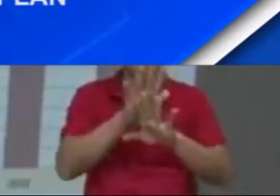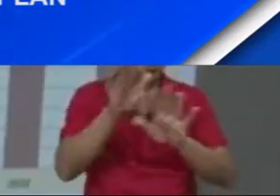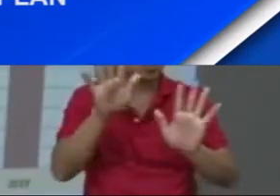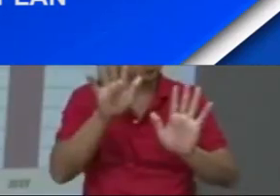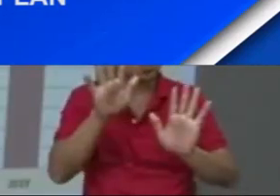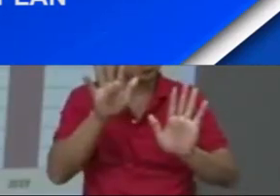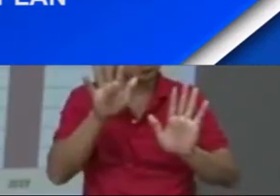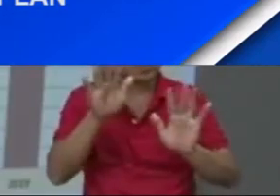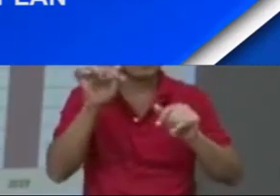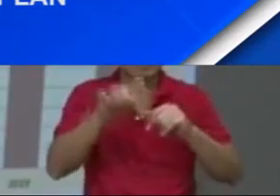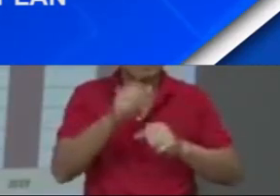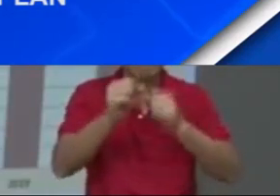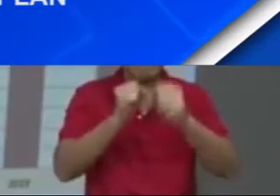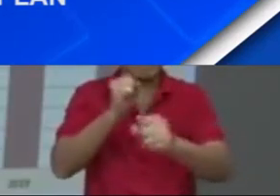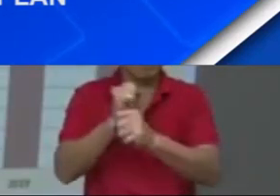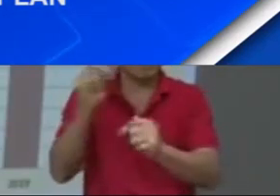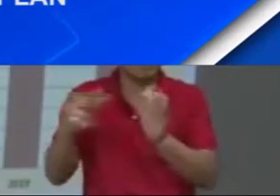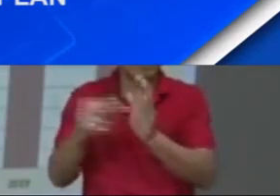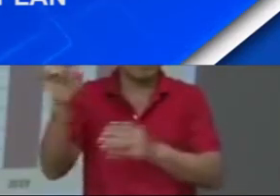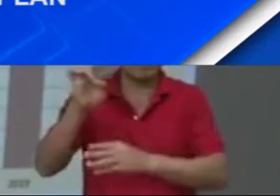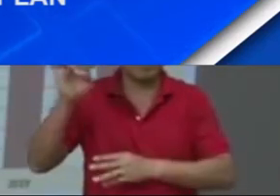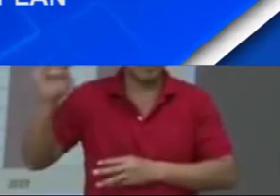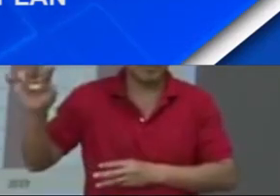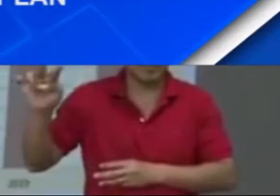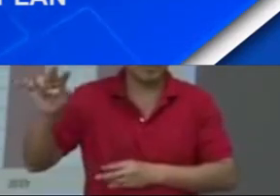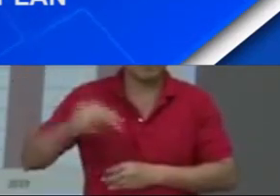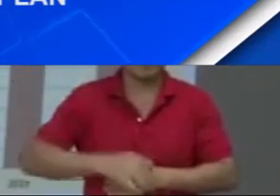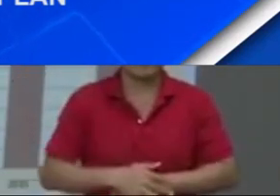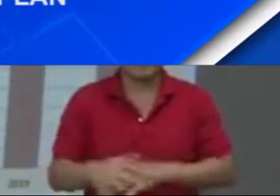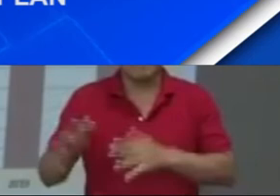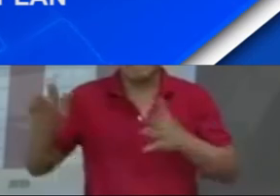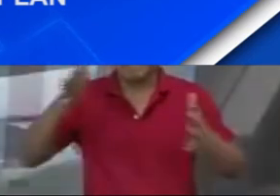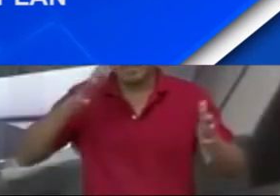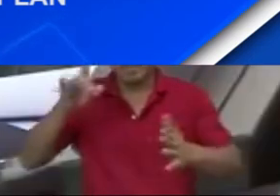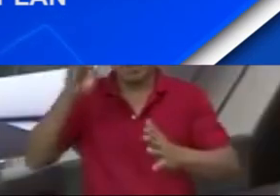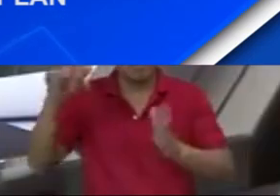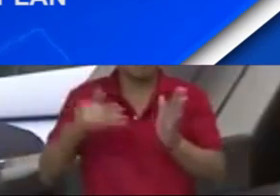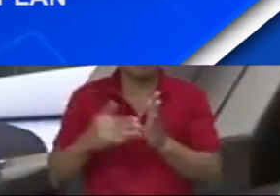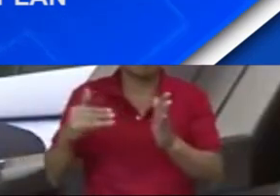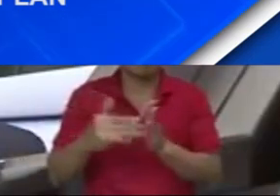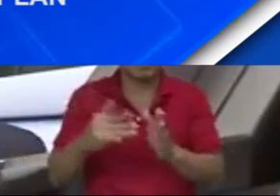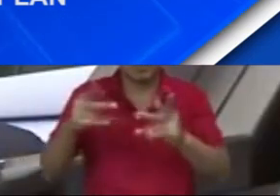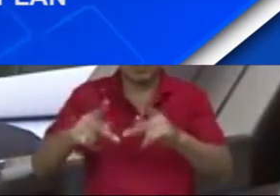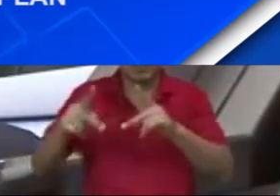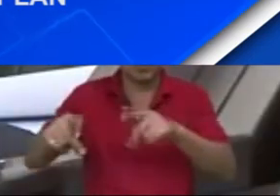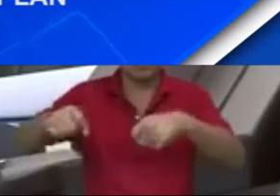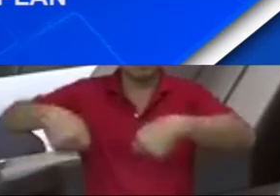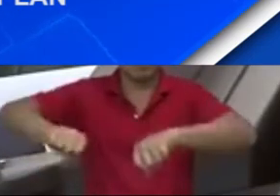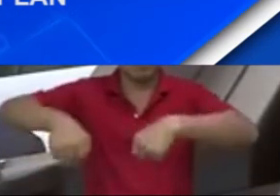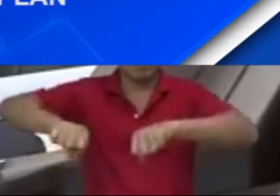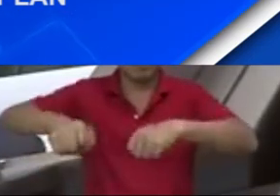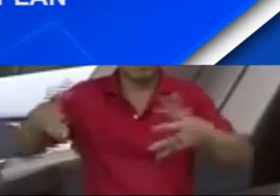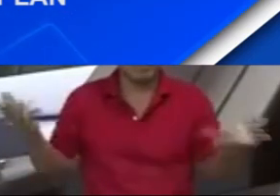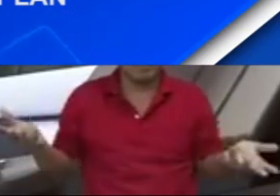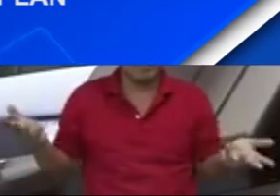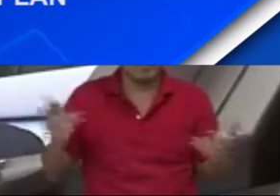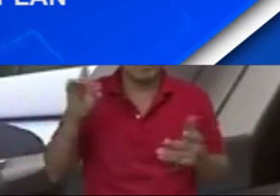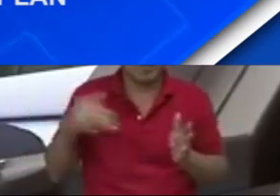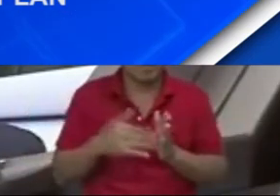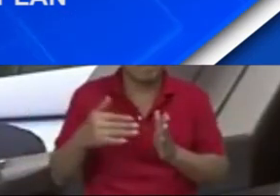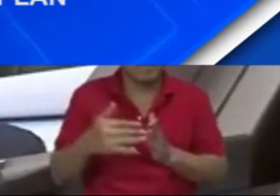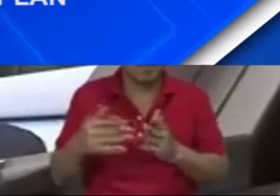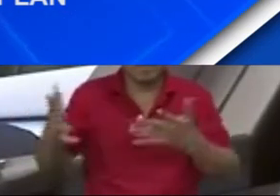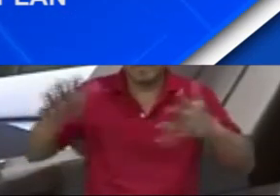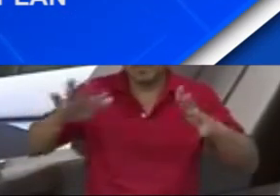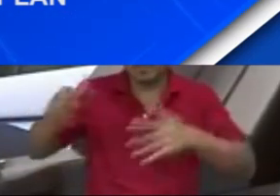ahorita, en el 2022, nosotros tenemos casi 1.000.000 de conductores. Y de ese 1.000.000,